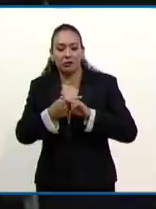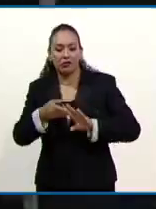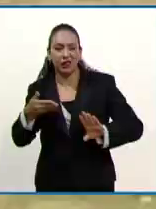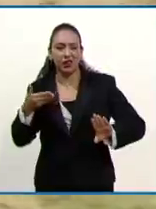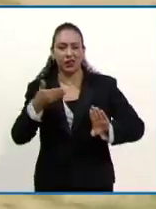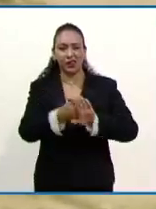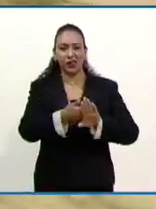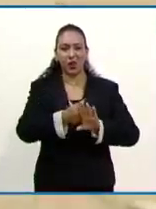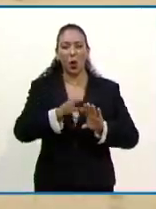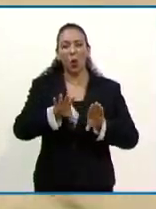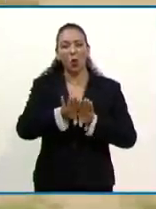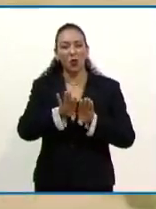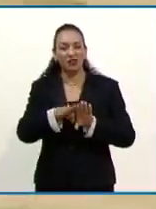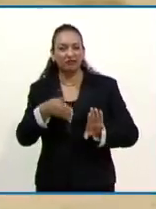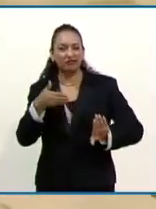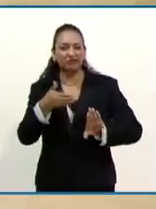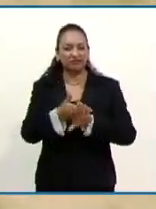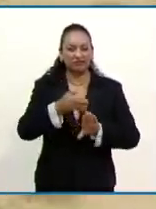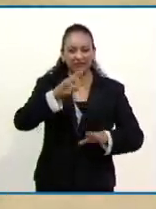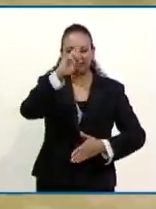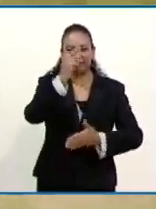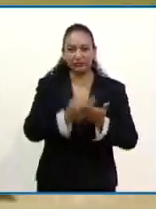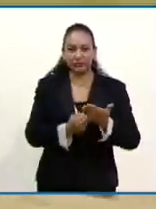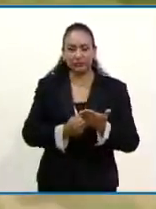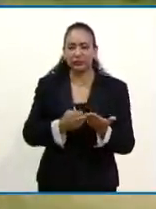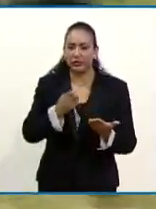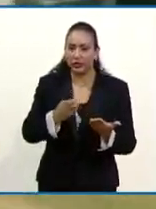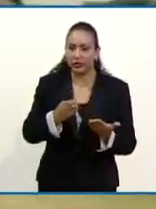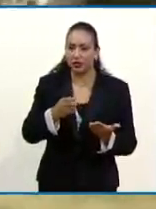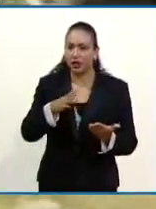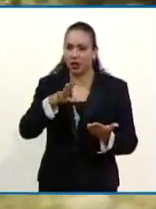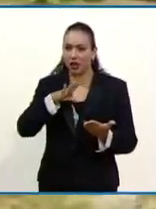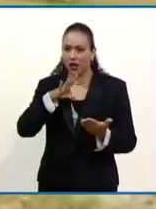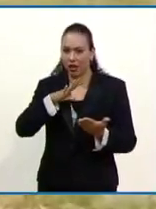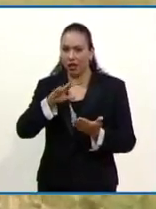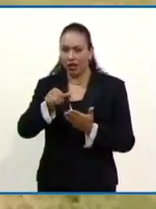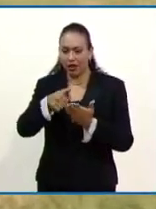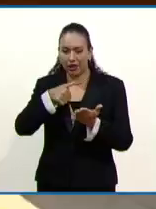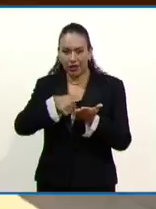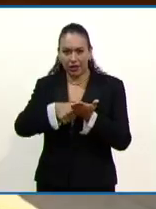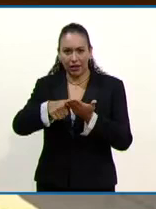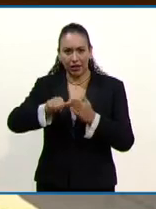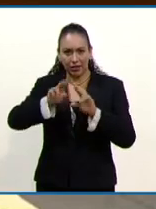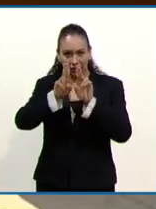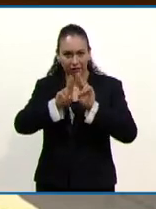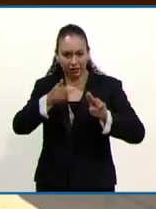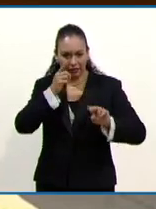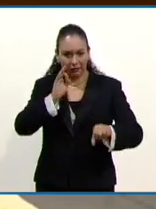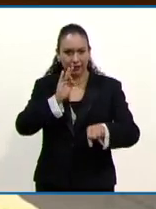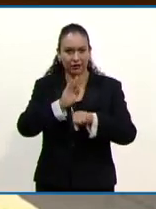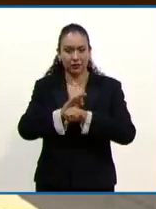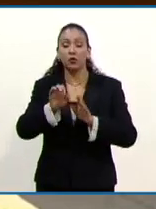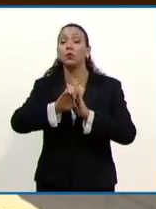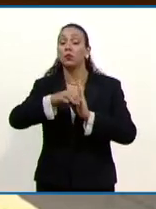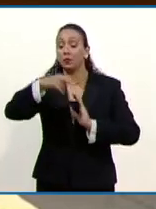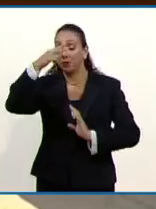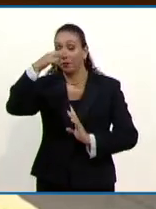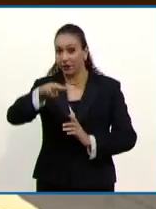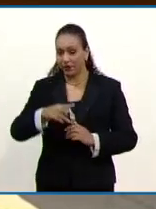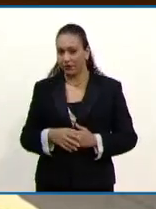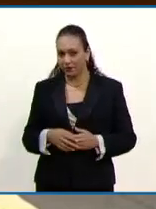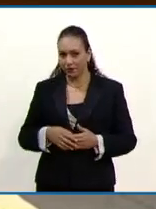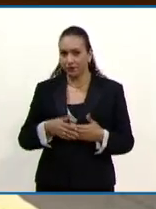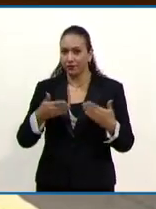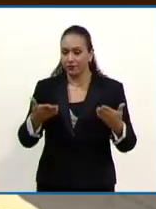gravedad y escala, constituye una violación manifiesta de la Carta de las Naciones Unidas. Por ejemplo, México, si no